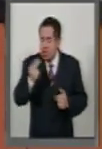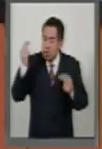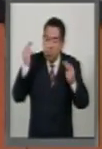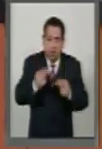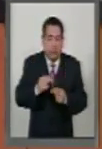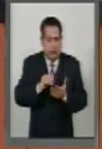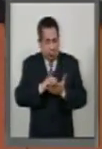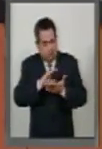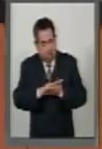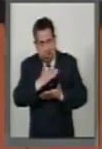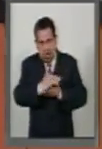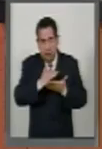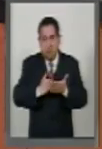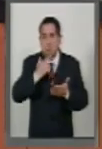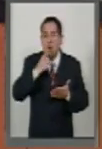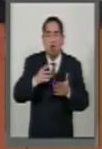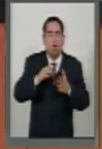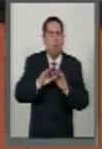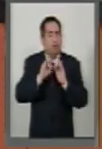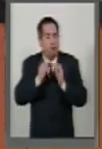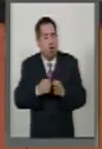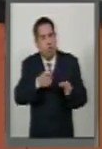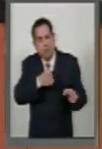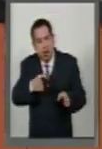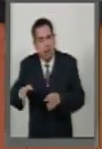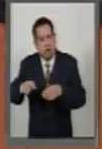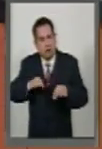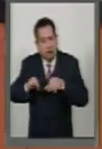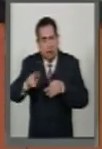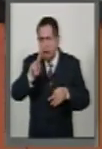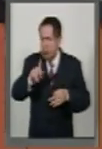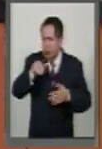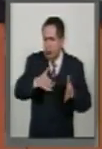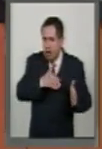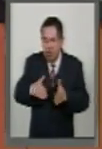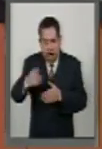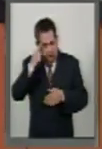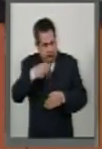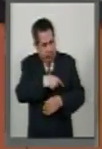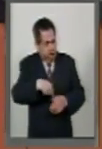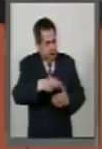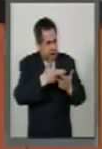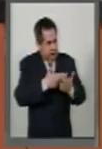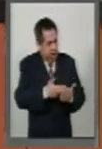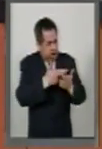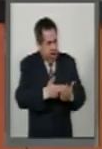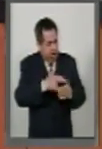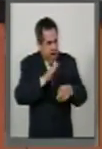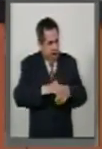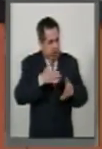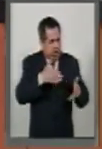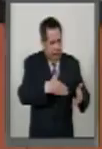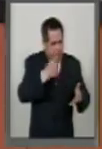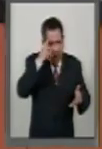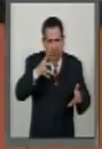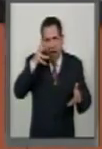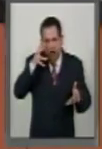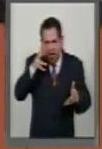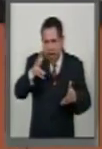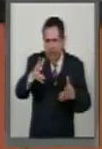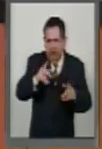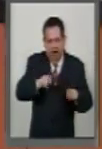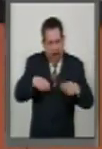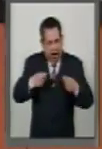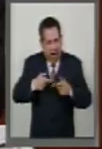apliquen mejores esquemas para la conservación de nuestros recursos y garantizar el futuro de los